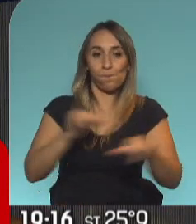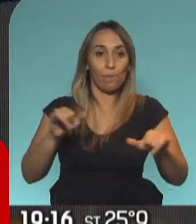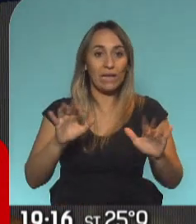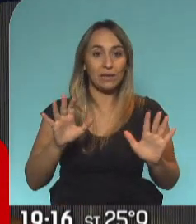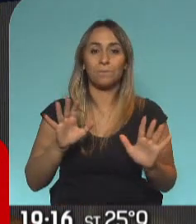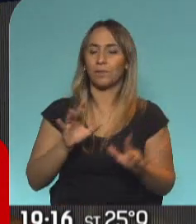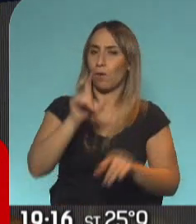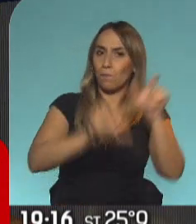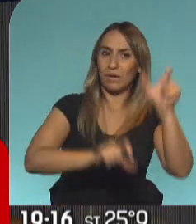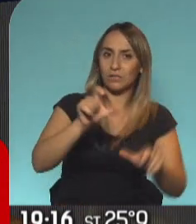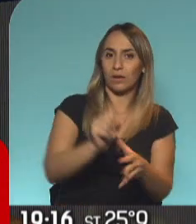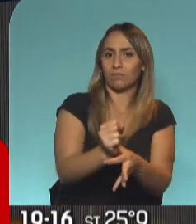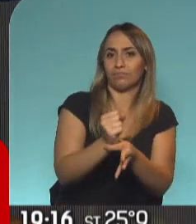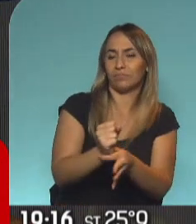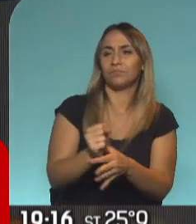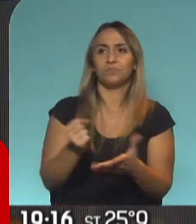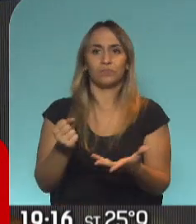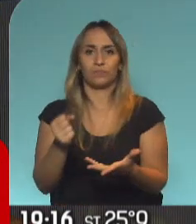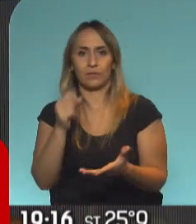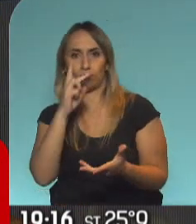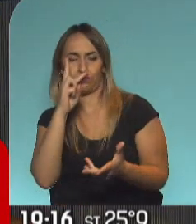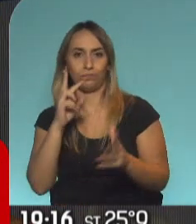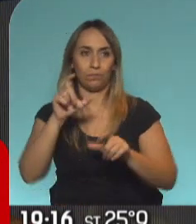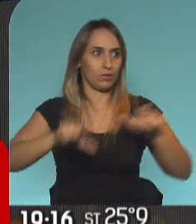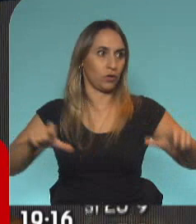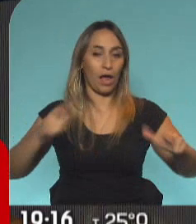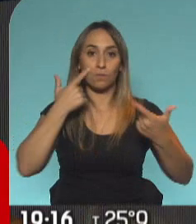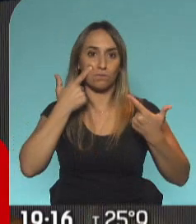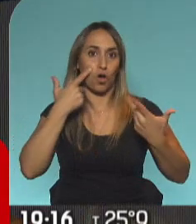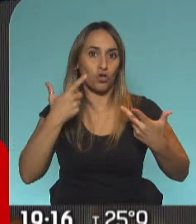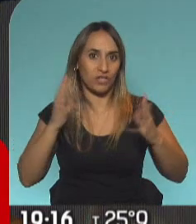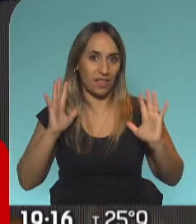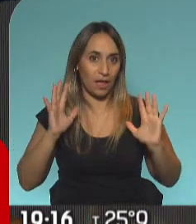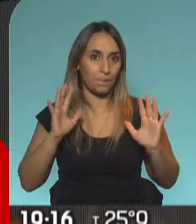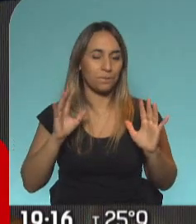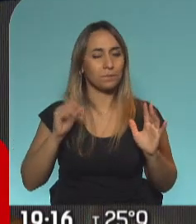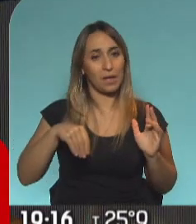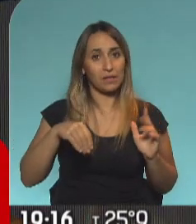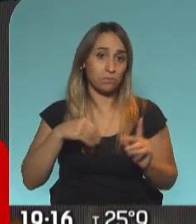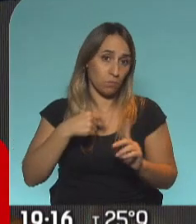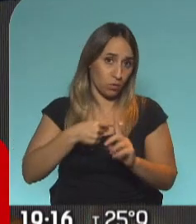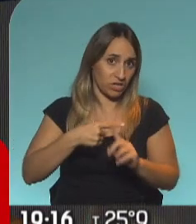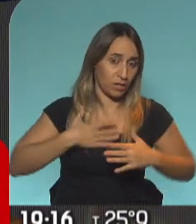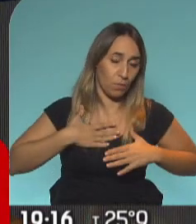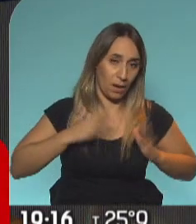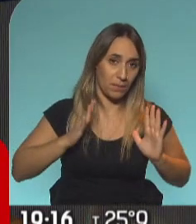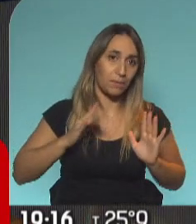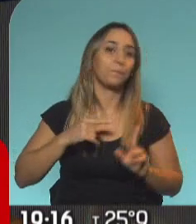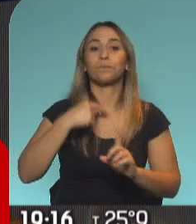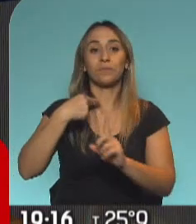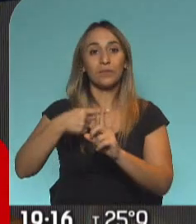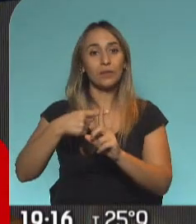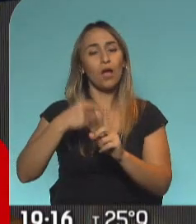personalidades prestigiosas, famosas, populares, uh-huh, lo que sea, también tenía como agregado, creo, positivo, no